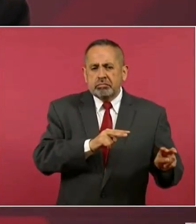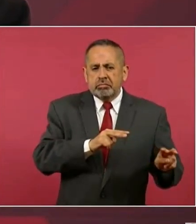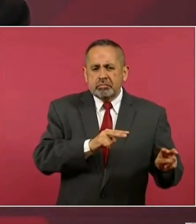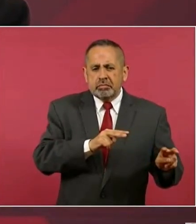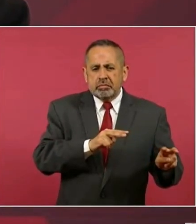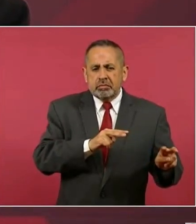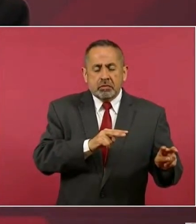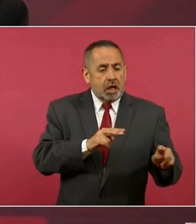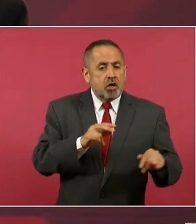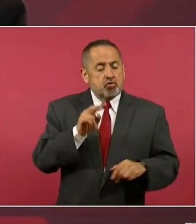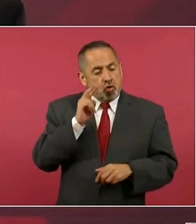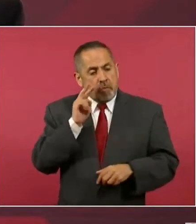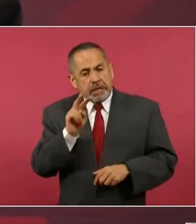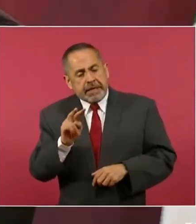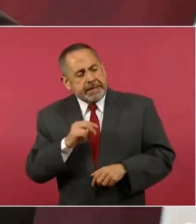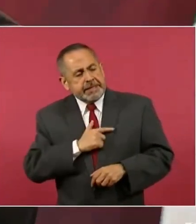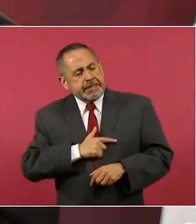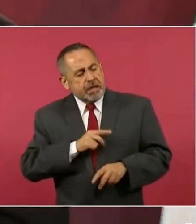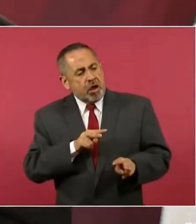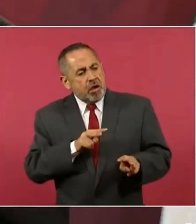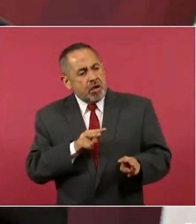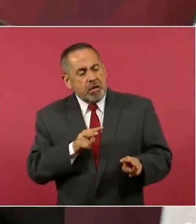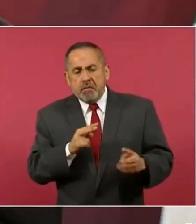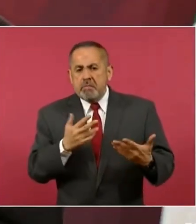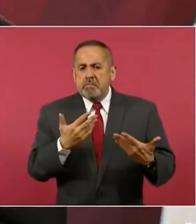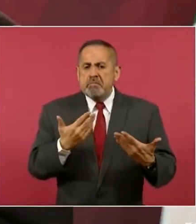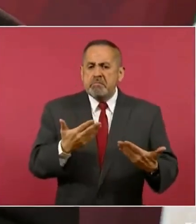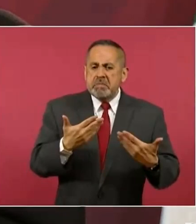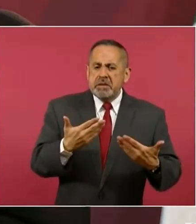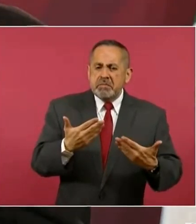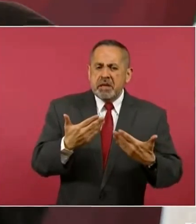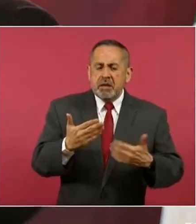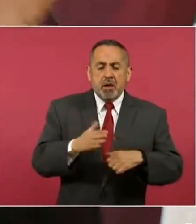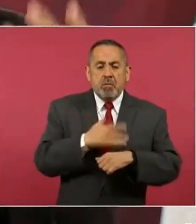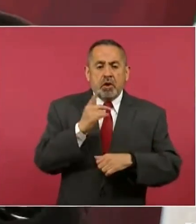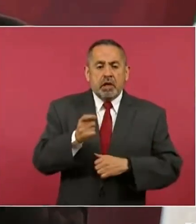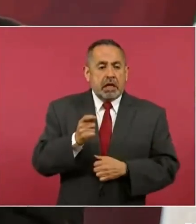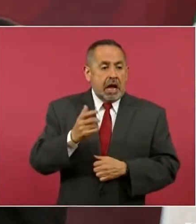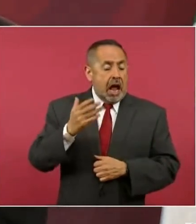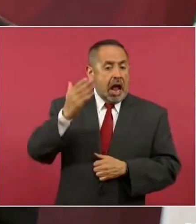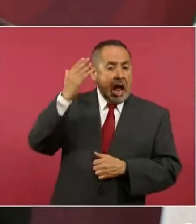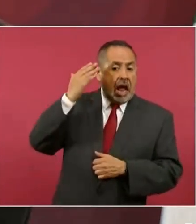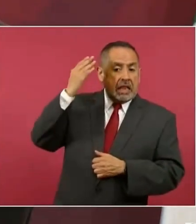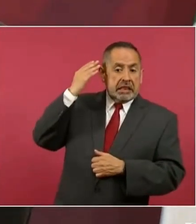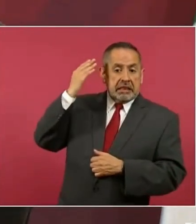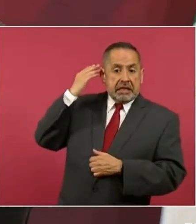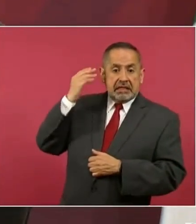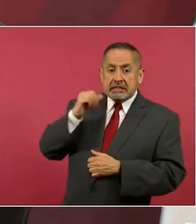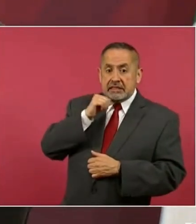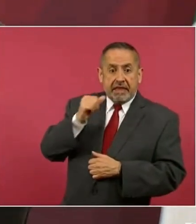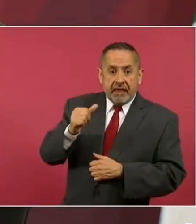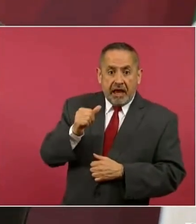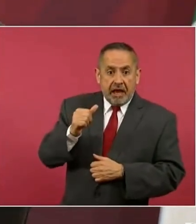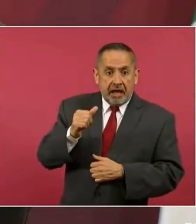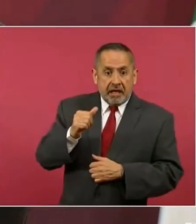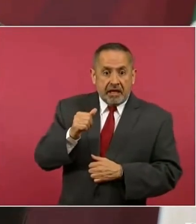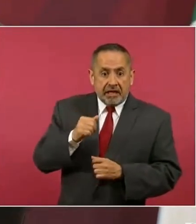me dio muchísimo gusto porque eso no se veía antes.